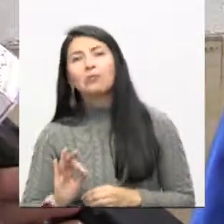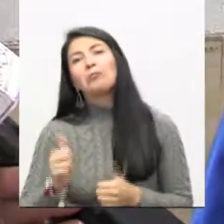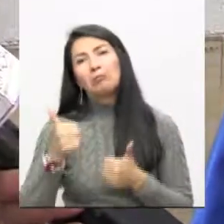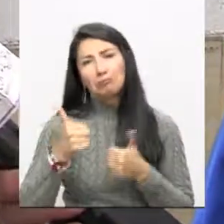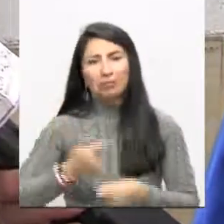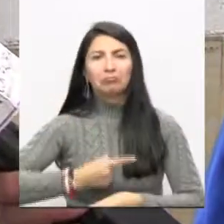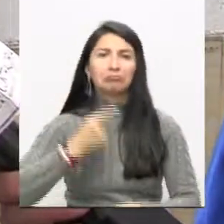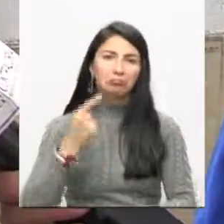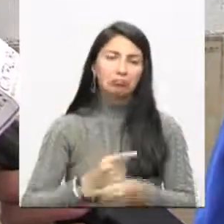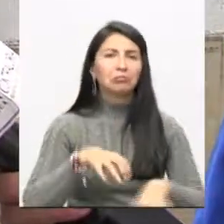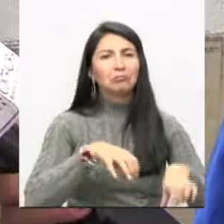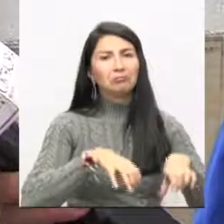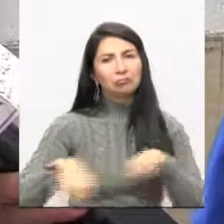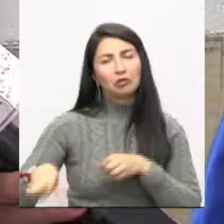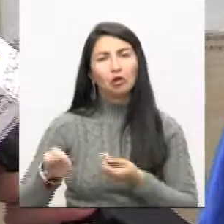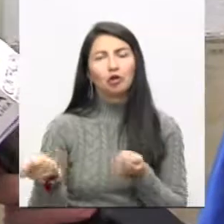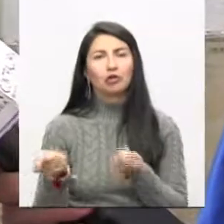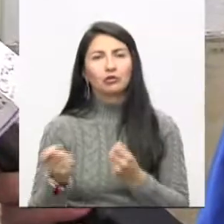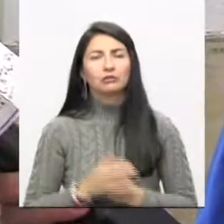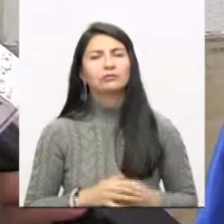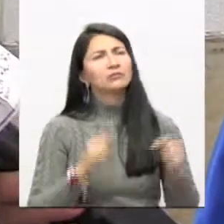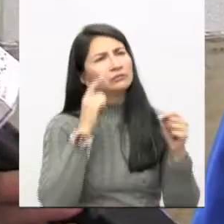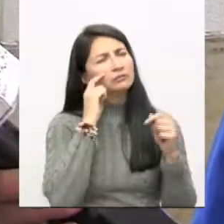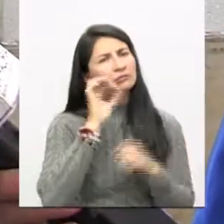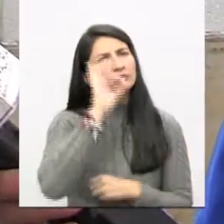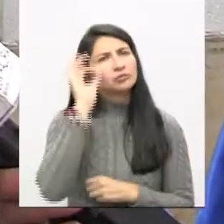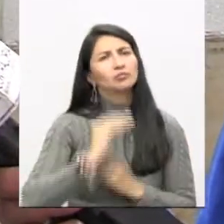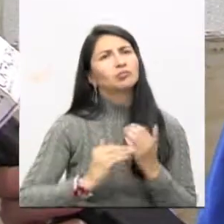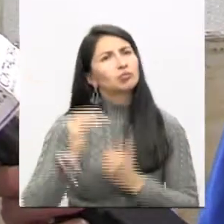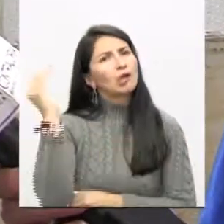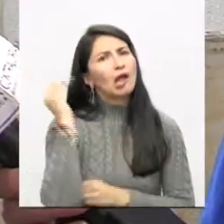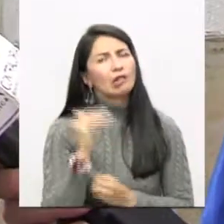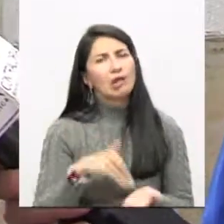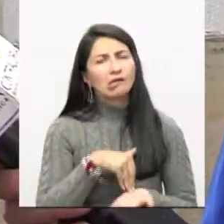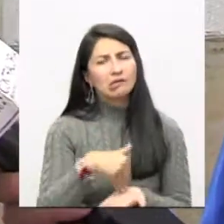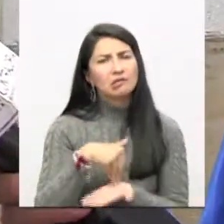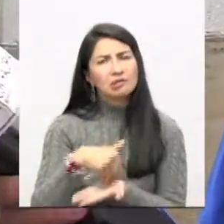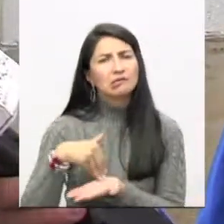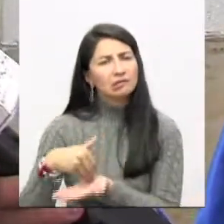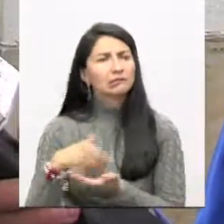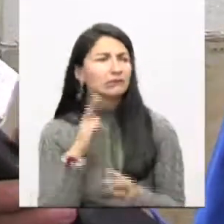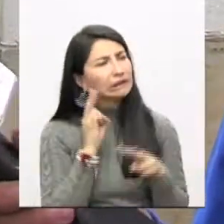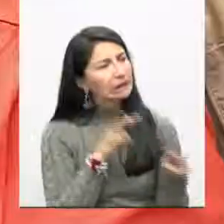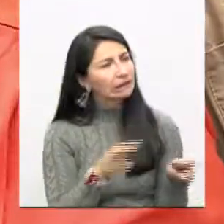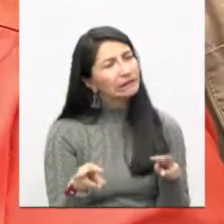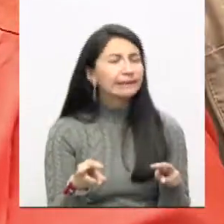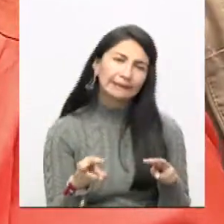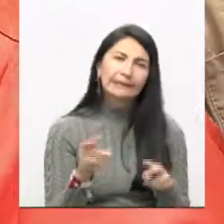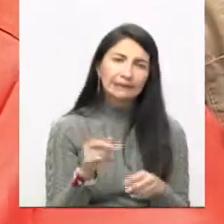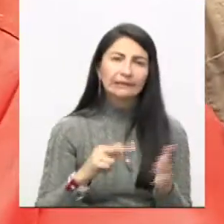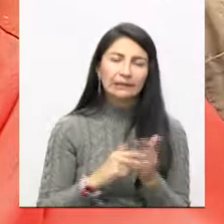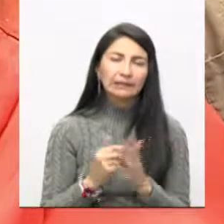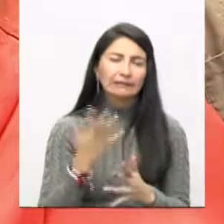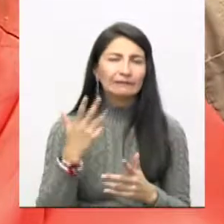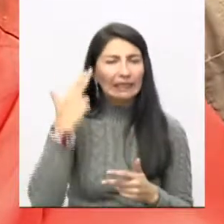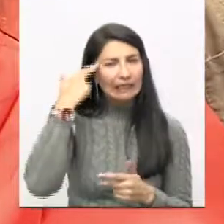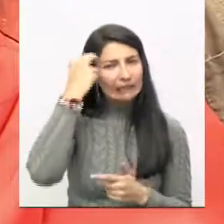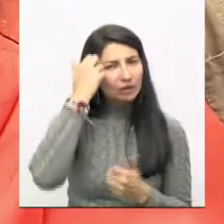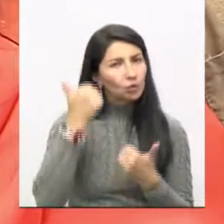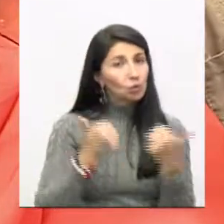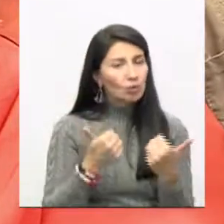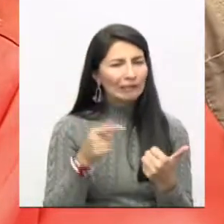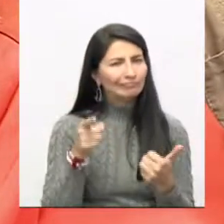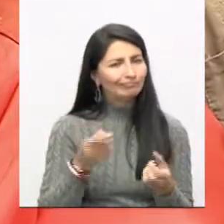fueron eficientes. Ese porcentaje es muy alto de deficiencias, por ello el gran reto